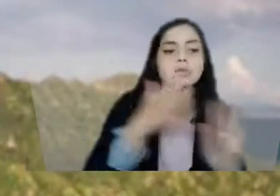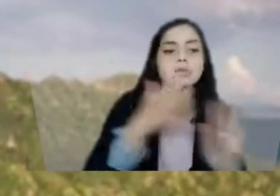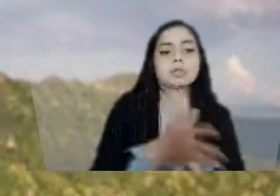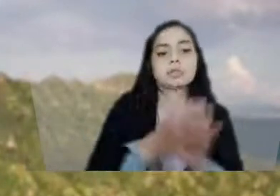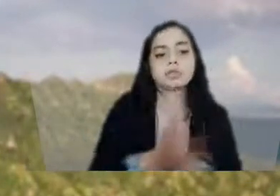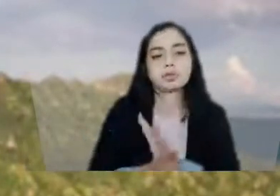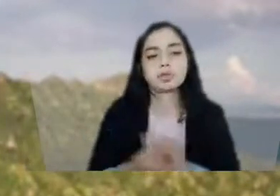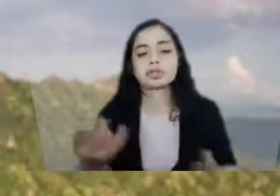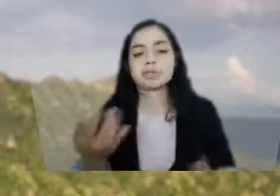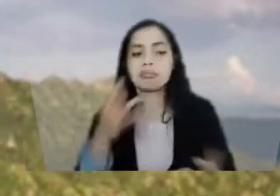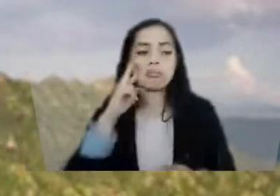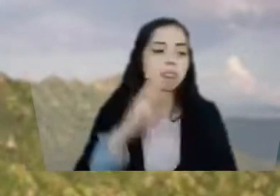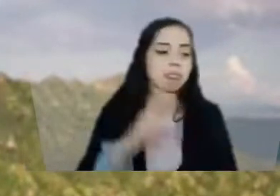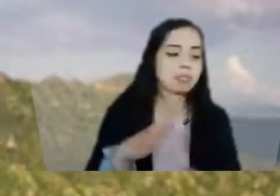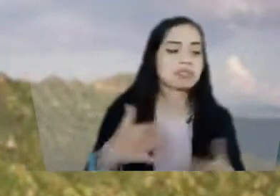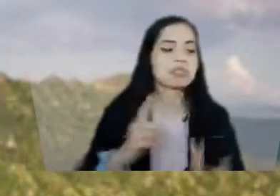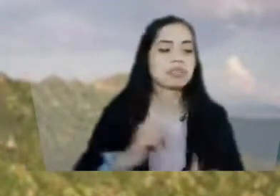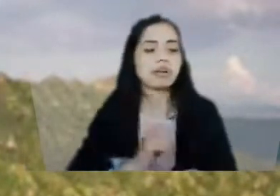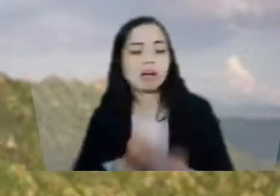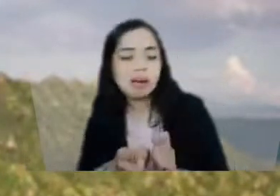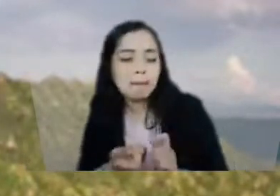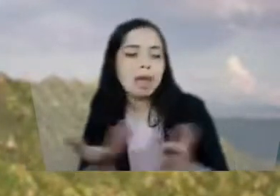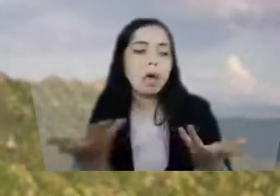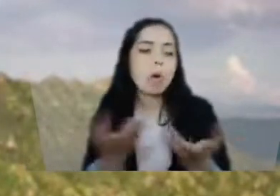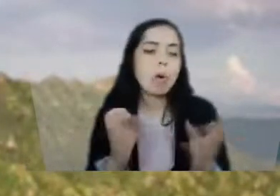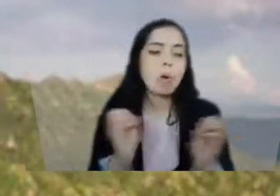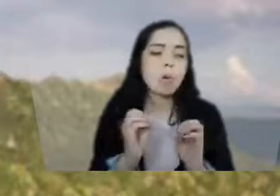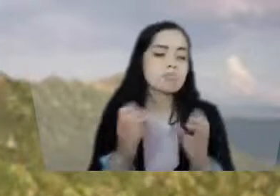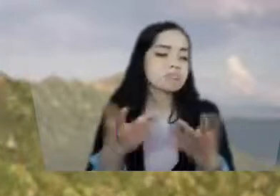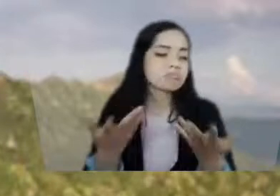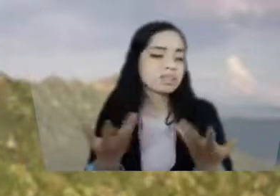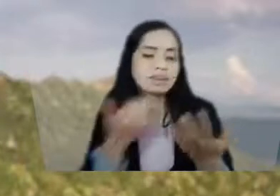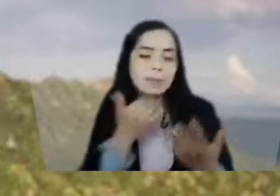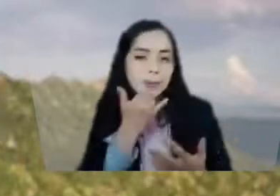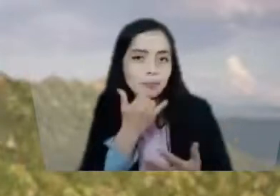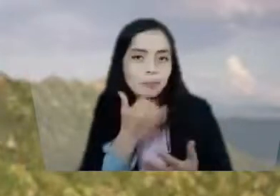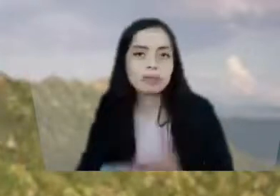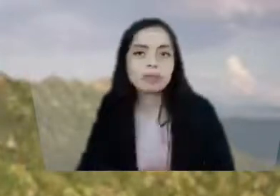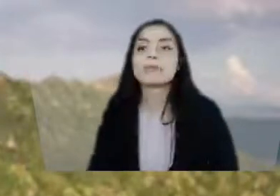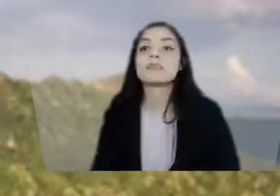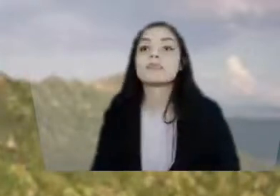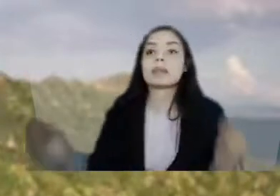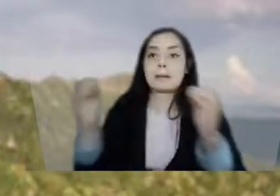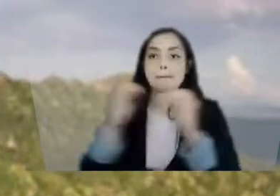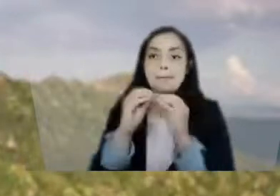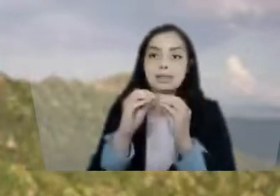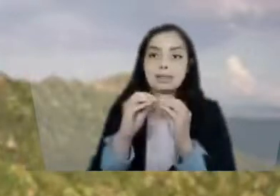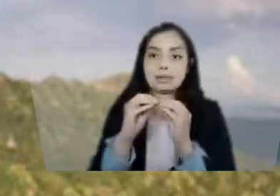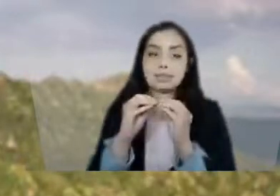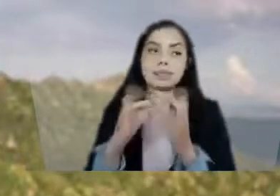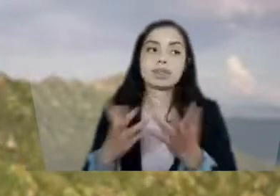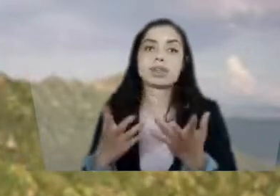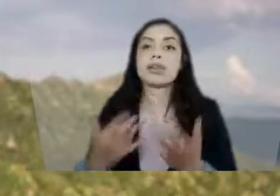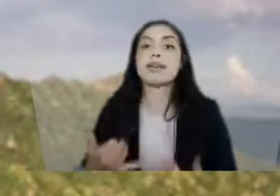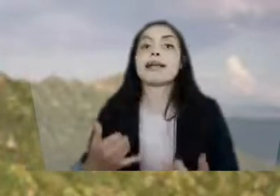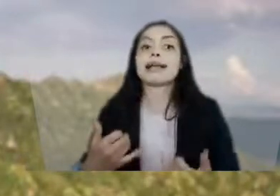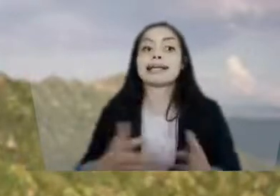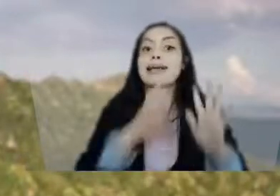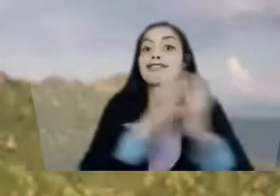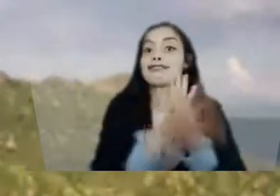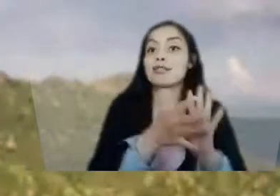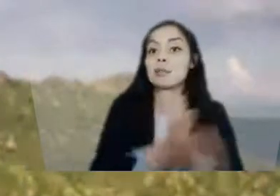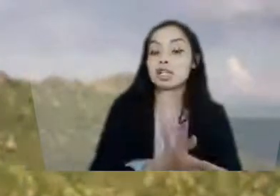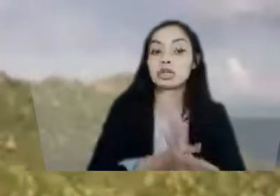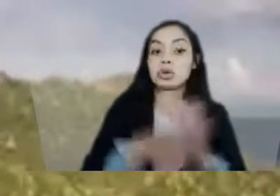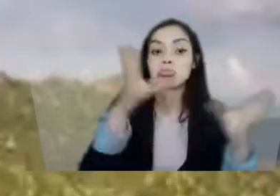información, no solo se queda en nuestro país, sino que además es retroalimentada hacia las comunidades, como nos contaba Jessica. Entonces diría yo que hemos,